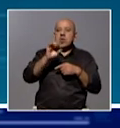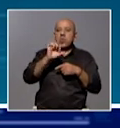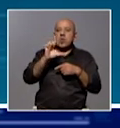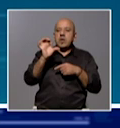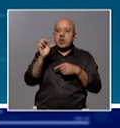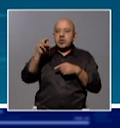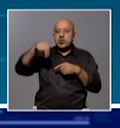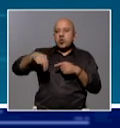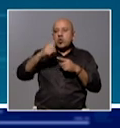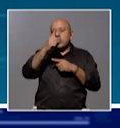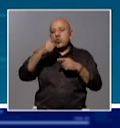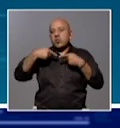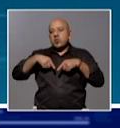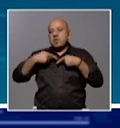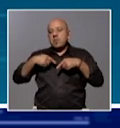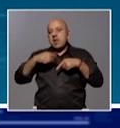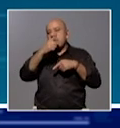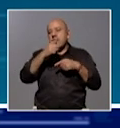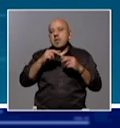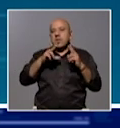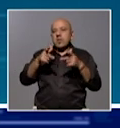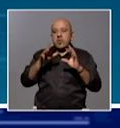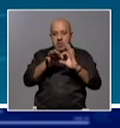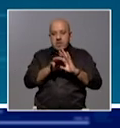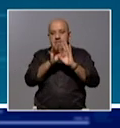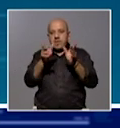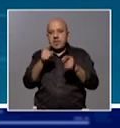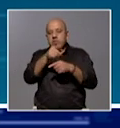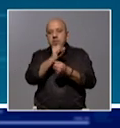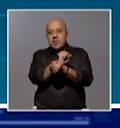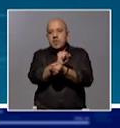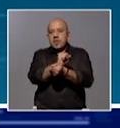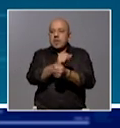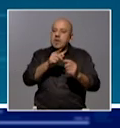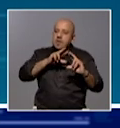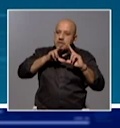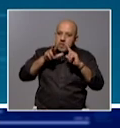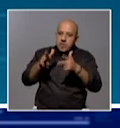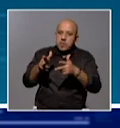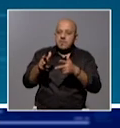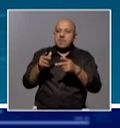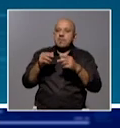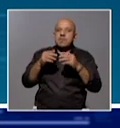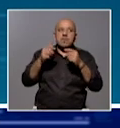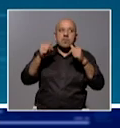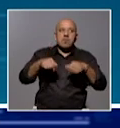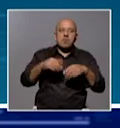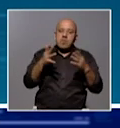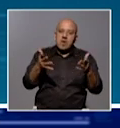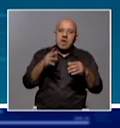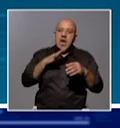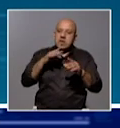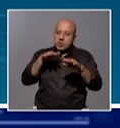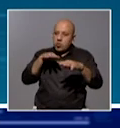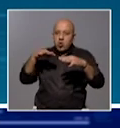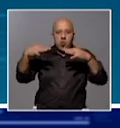la explanada municipal cuando fue liberado de la cárcel él dijo que qué bueno que una posición responsable